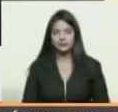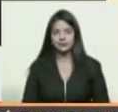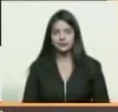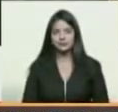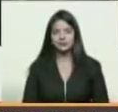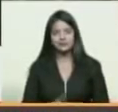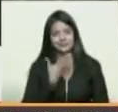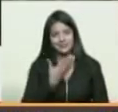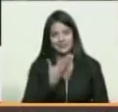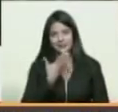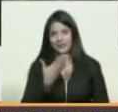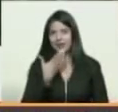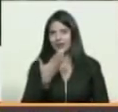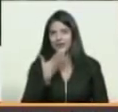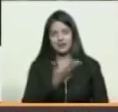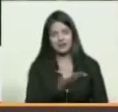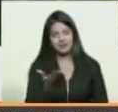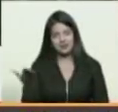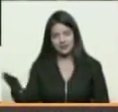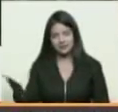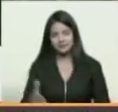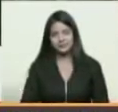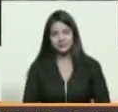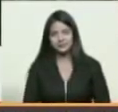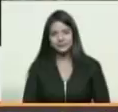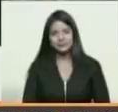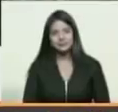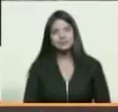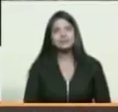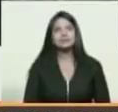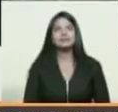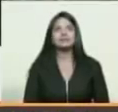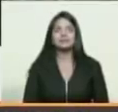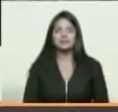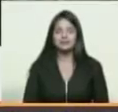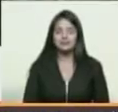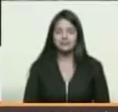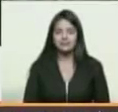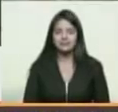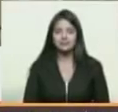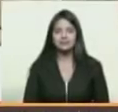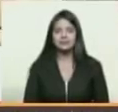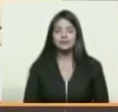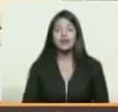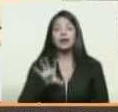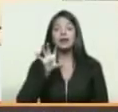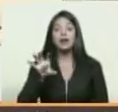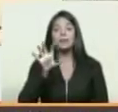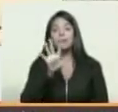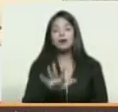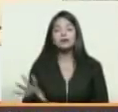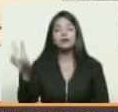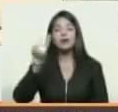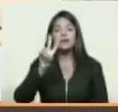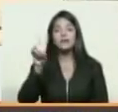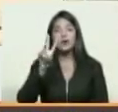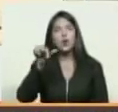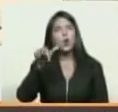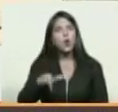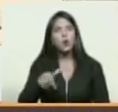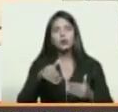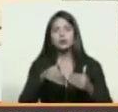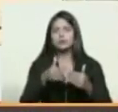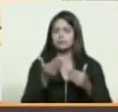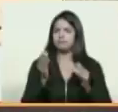Muchas gracias a todos y todas. La patria venezolana hoy amanece